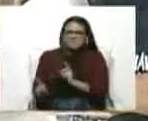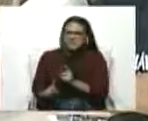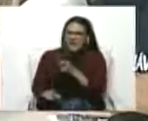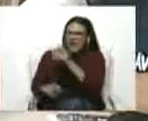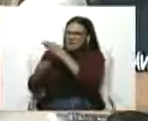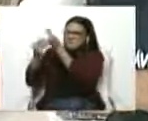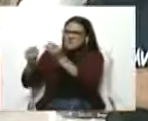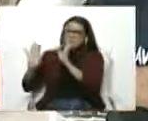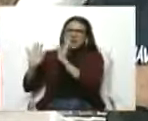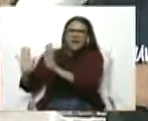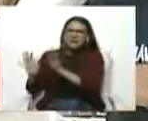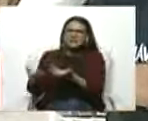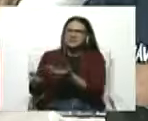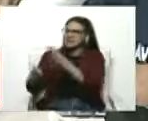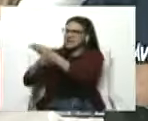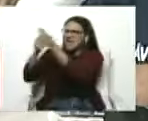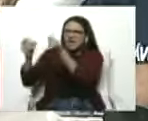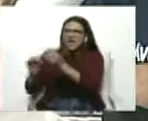eso no es conmigo.